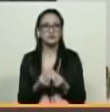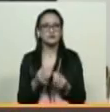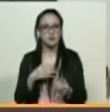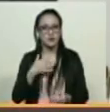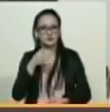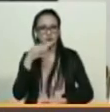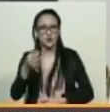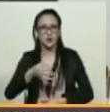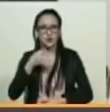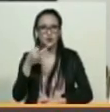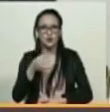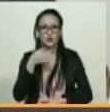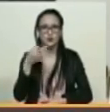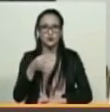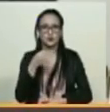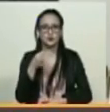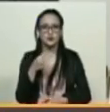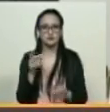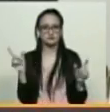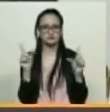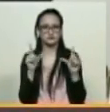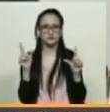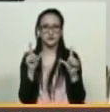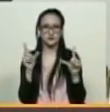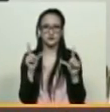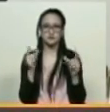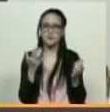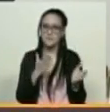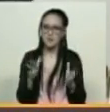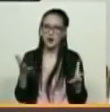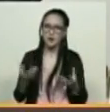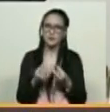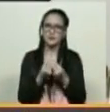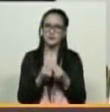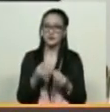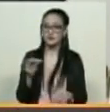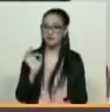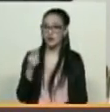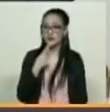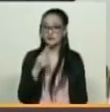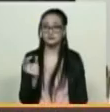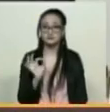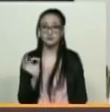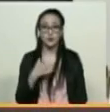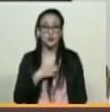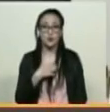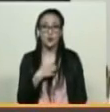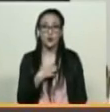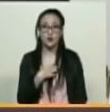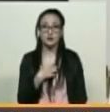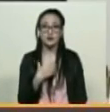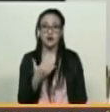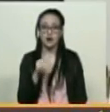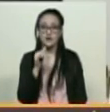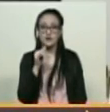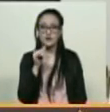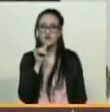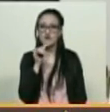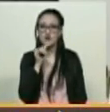declarar, ofrecer declaraciones a los medios? Porque eso en el plan de acompañamiento no está previsto, no se puede. Ellos emiten un informe al